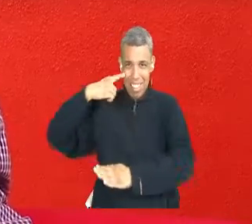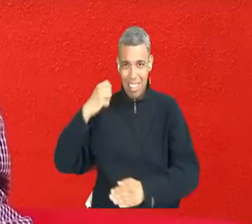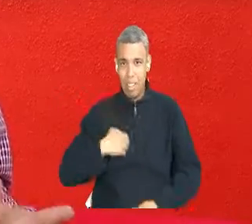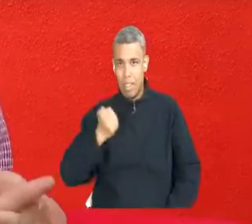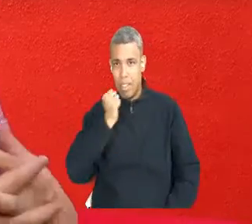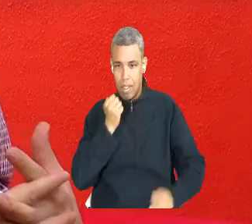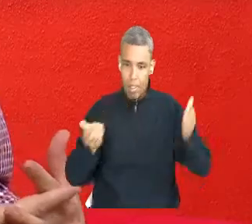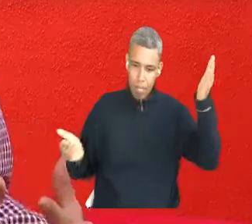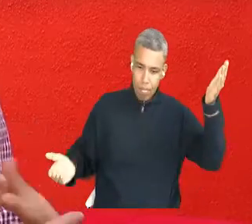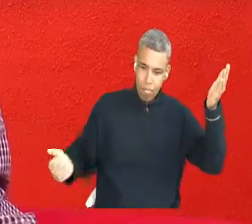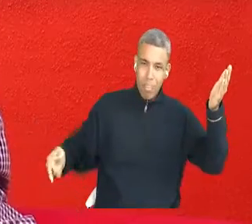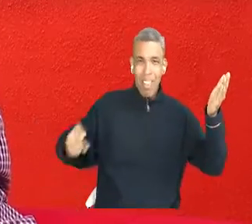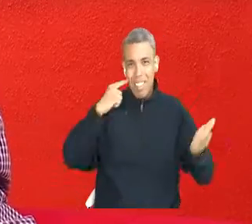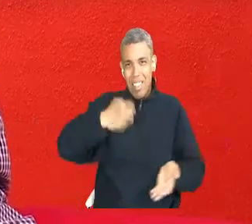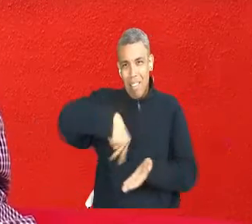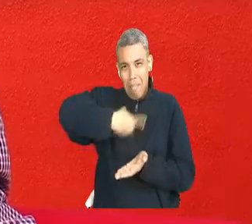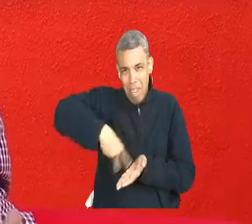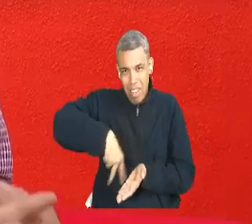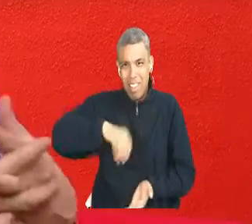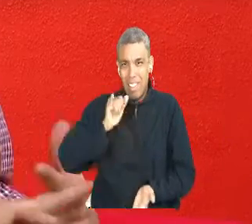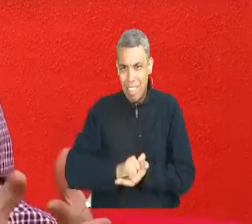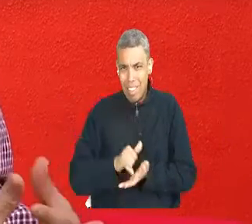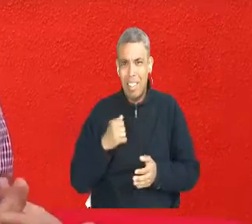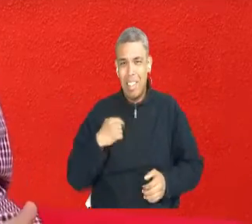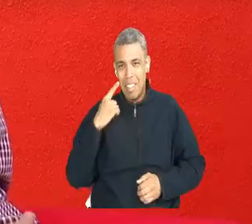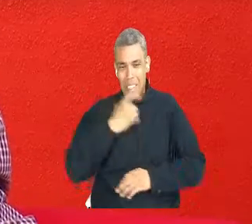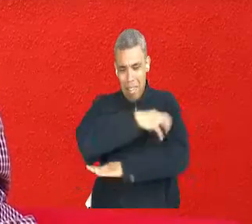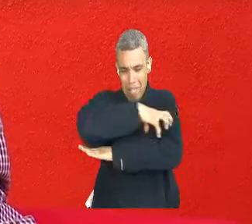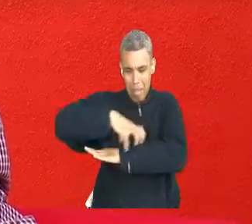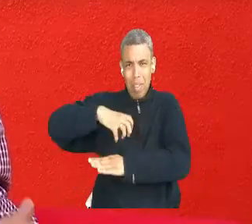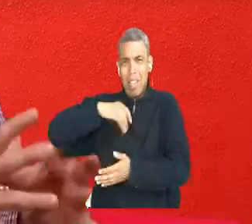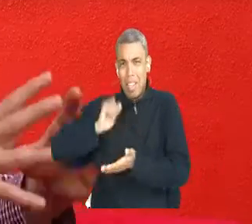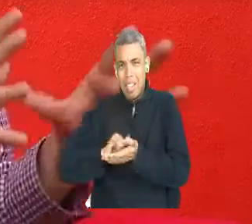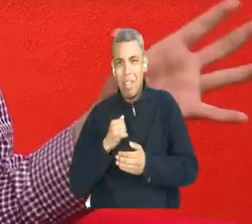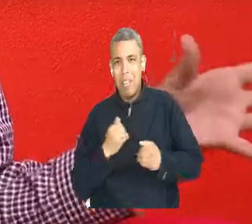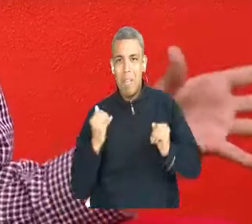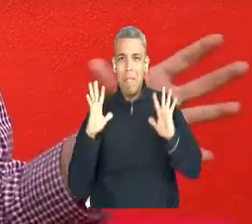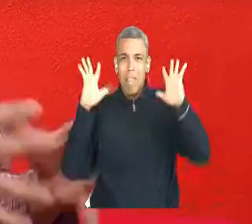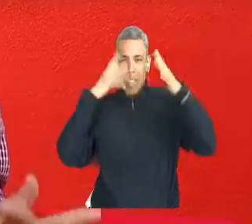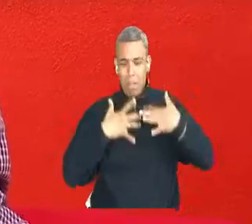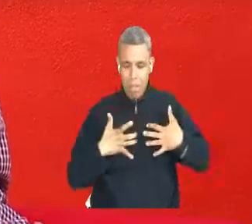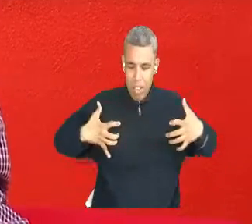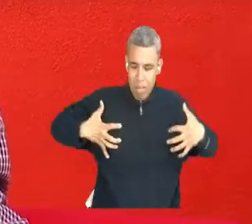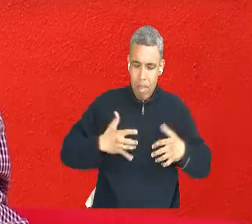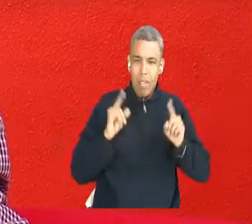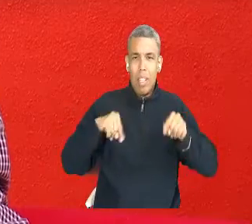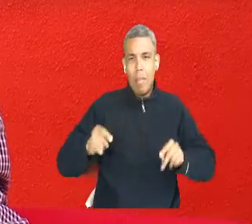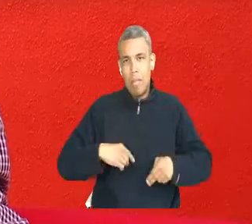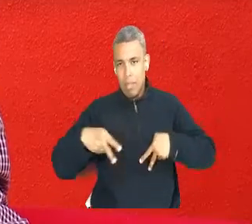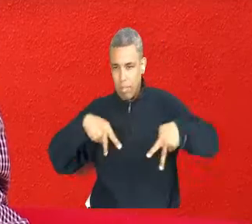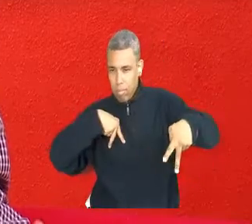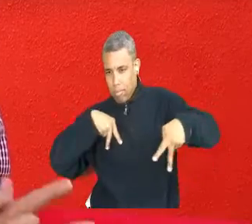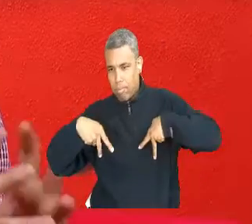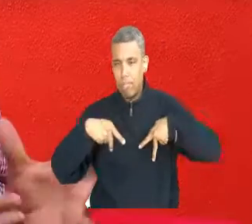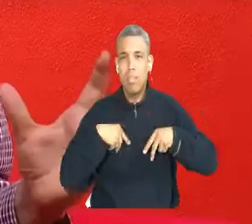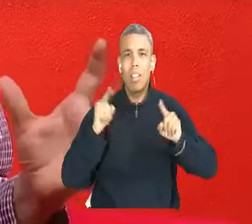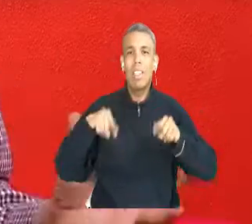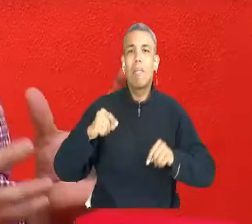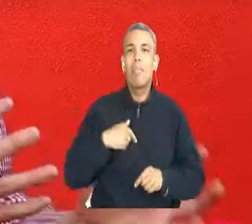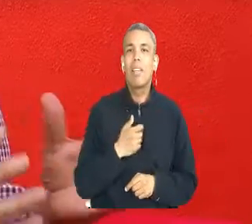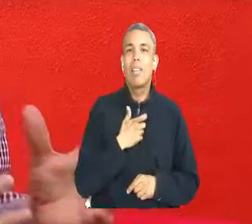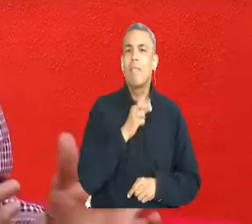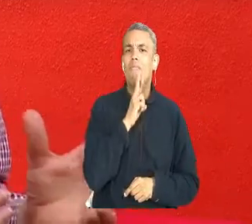muchas cosas se hacen obras de teatro está la parte del festival vallenato y además de eso también hay una pequeña oferta gastronómica entonces